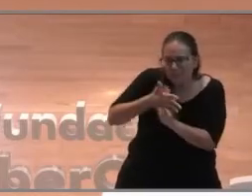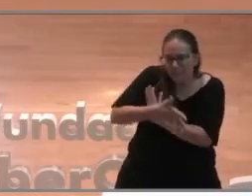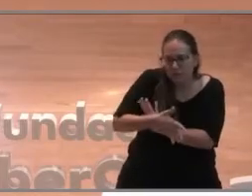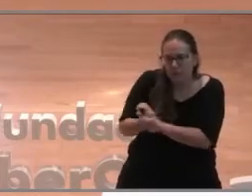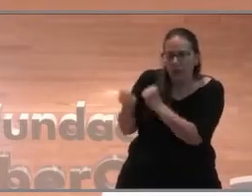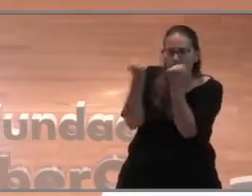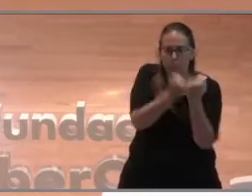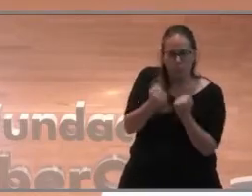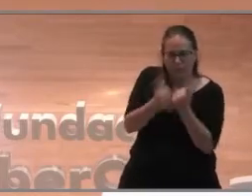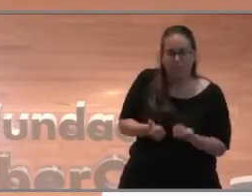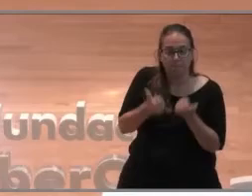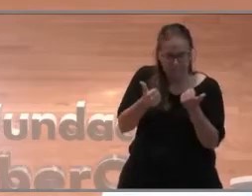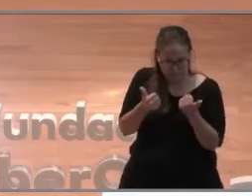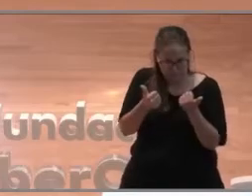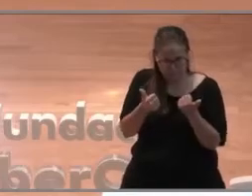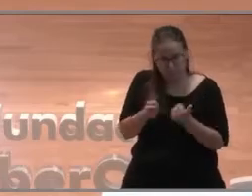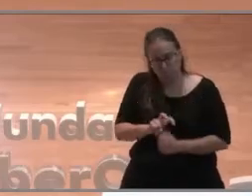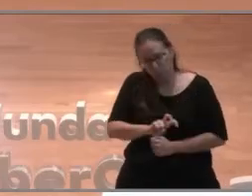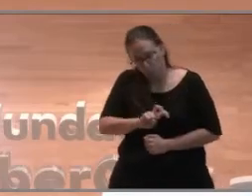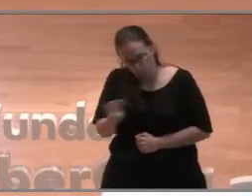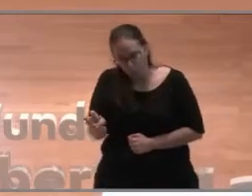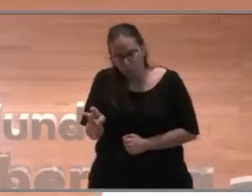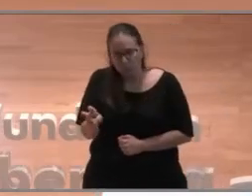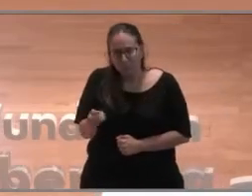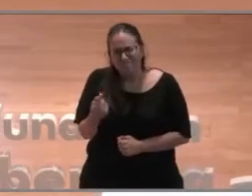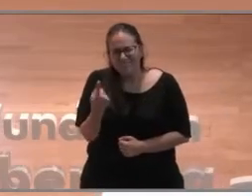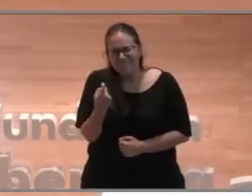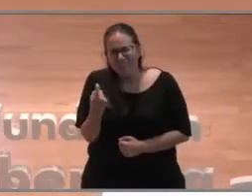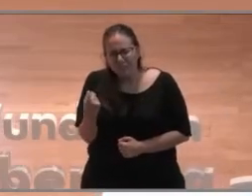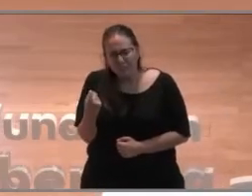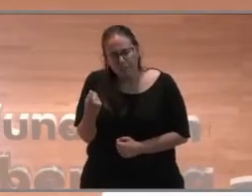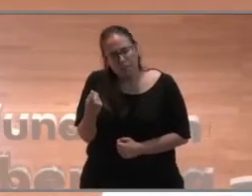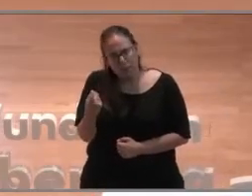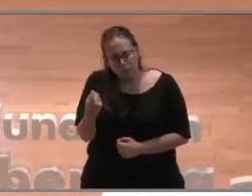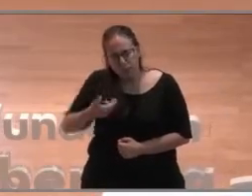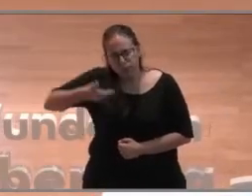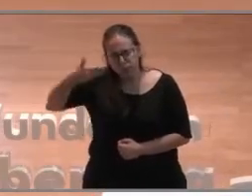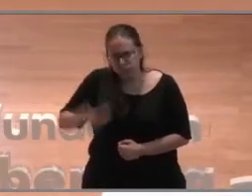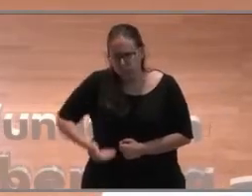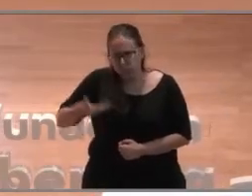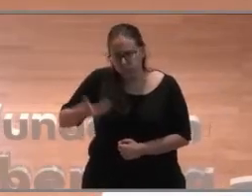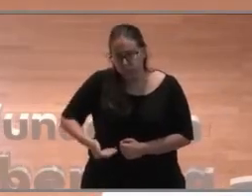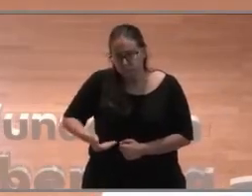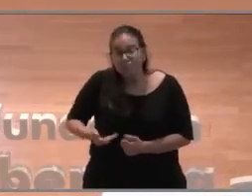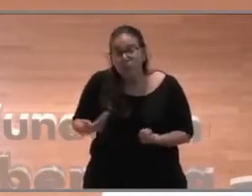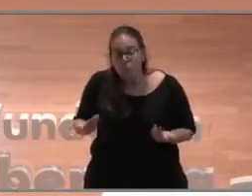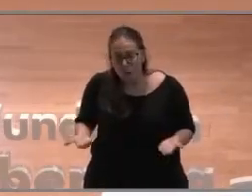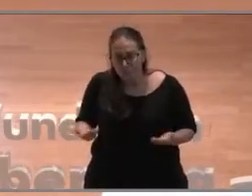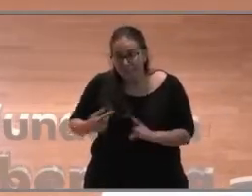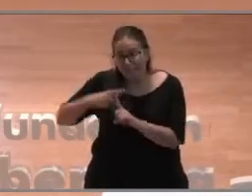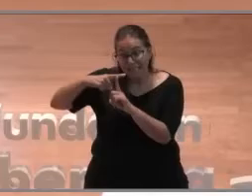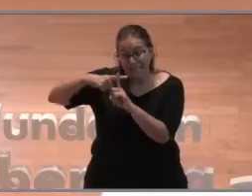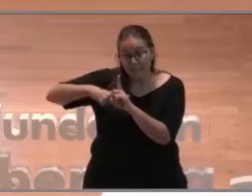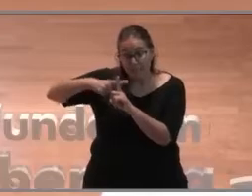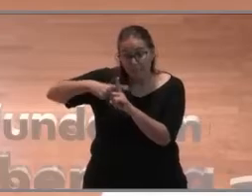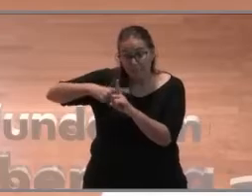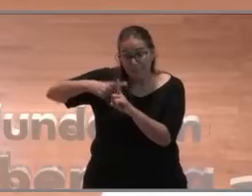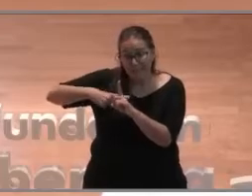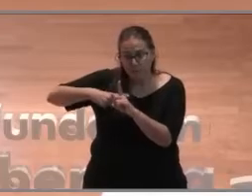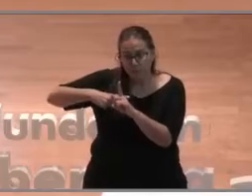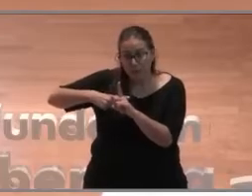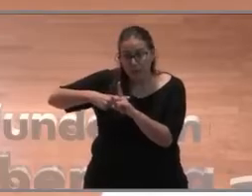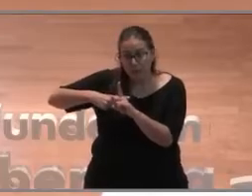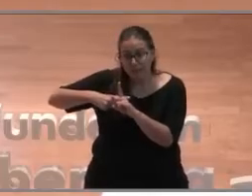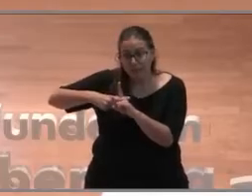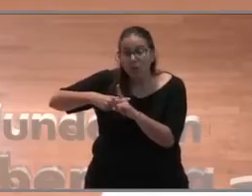Eso es importante. Y luego tiene un déficit muy severo, que es que las temperaturas se dan por